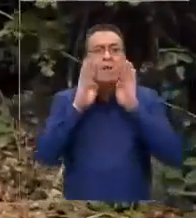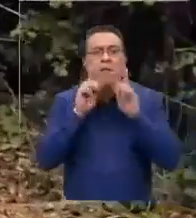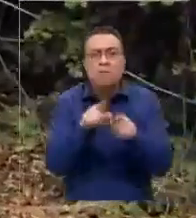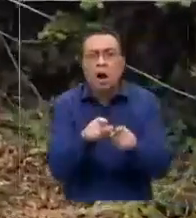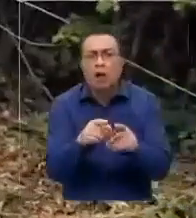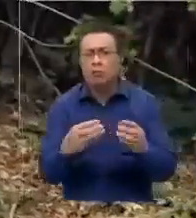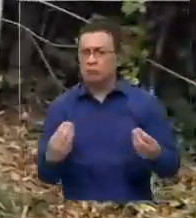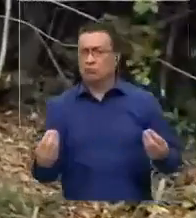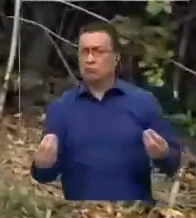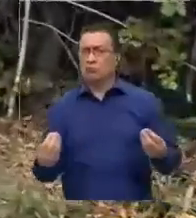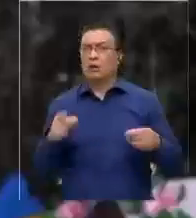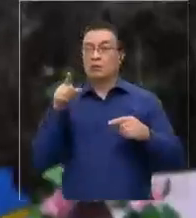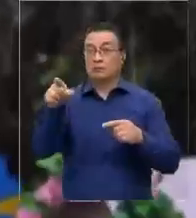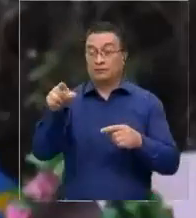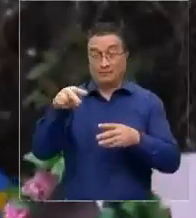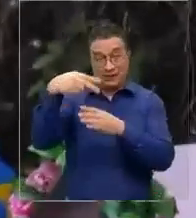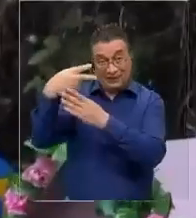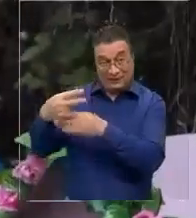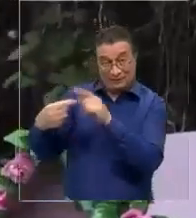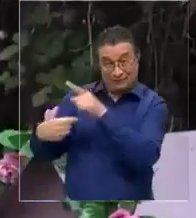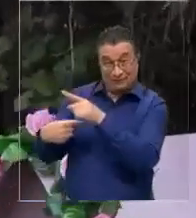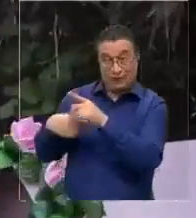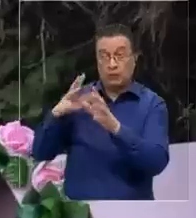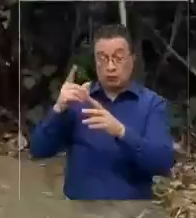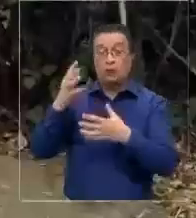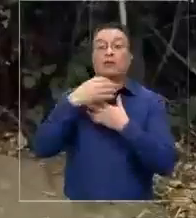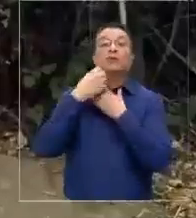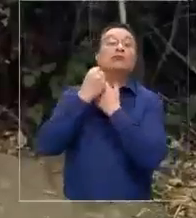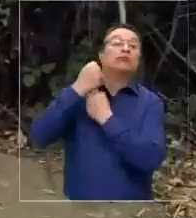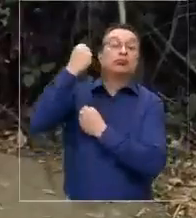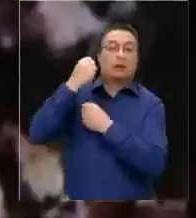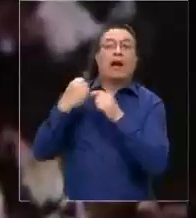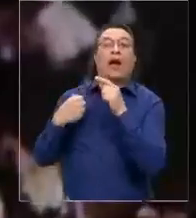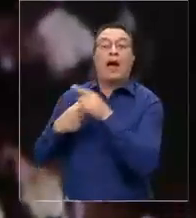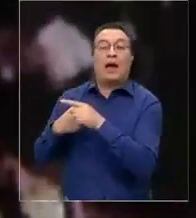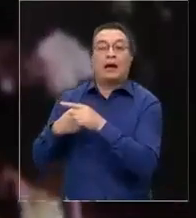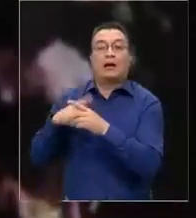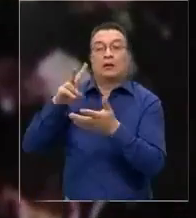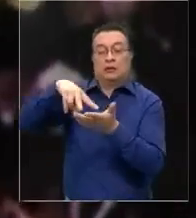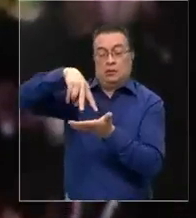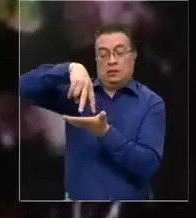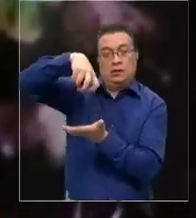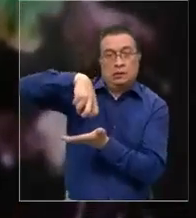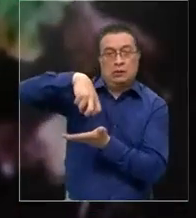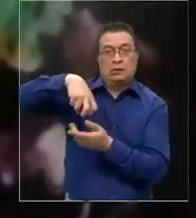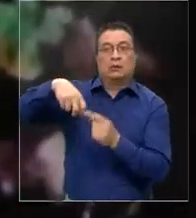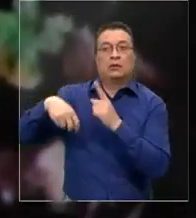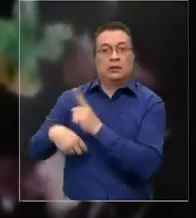En esa rama que está ahí, supuestamente se quitó la vida, con la rodilla afectada.